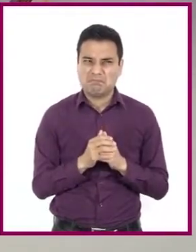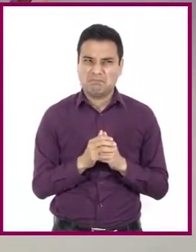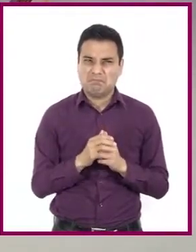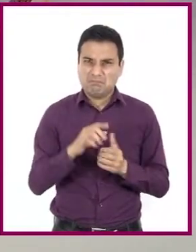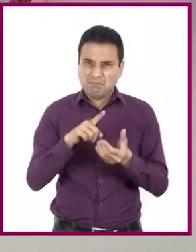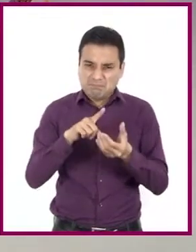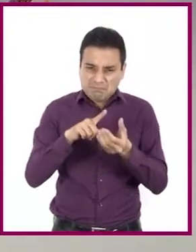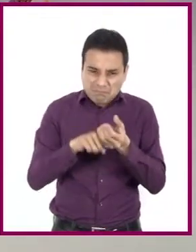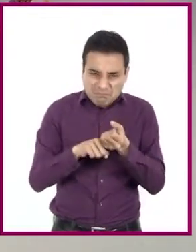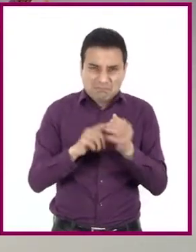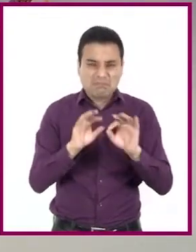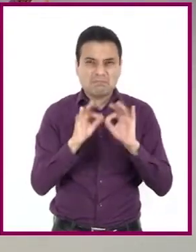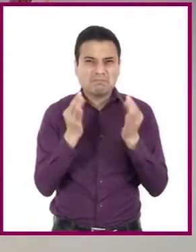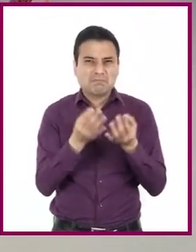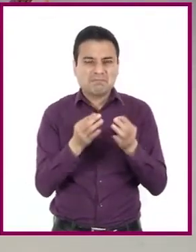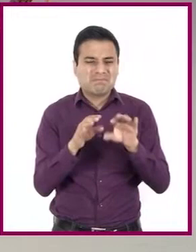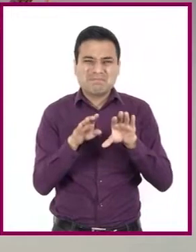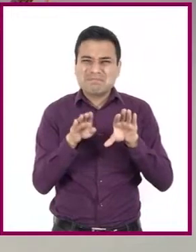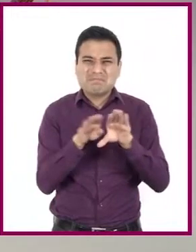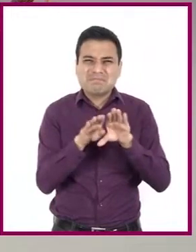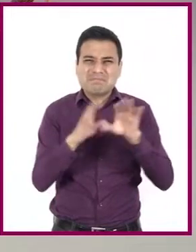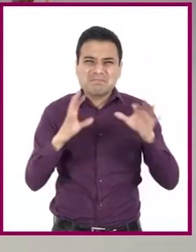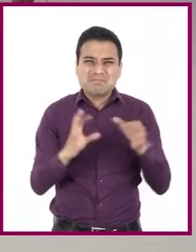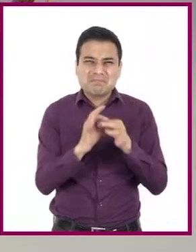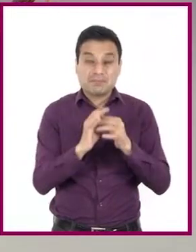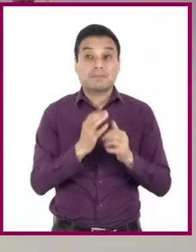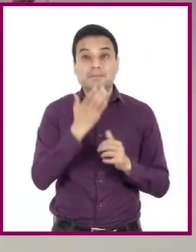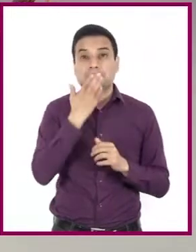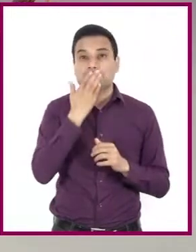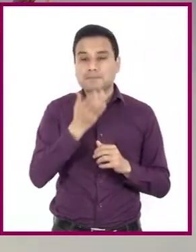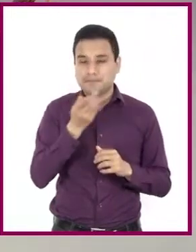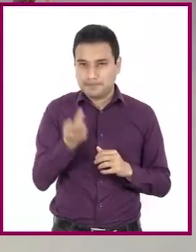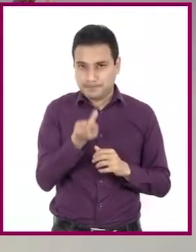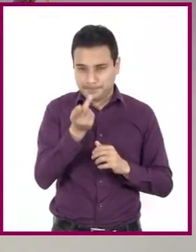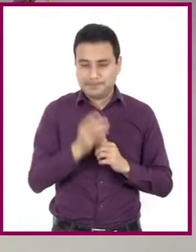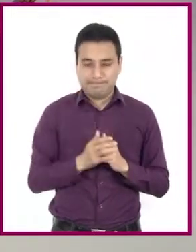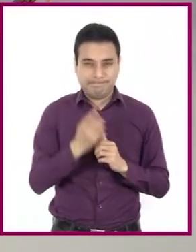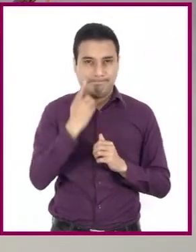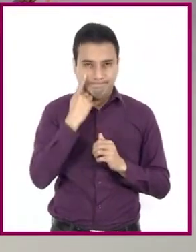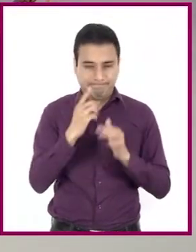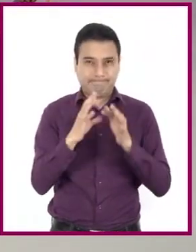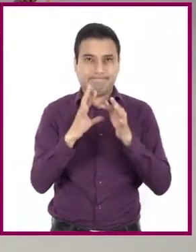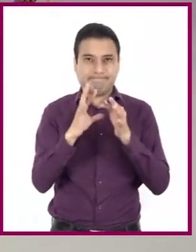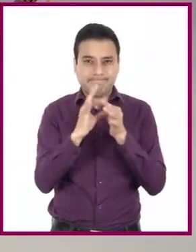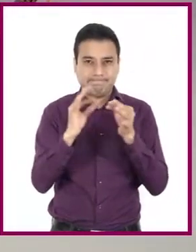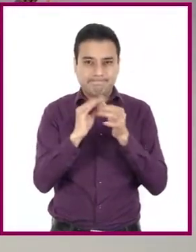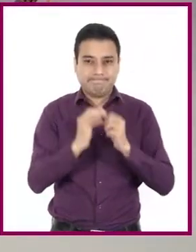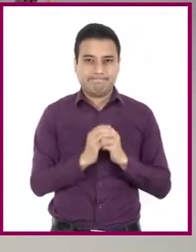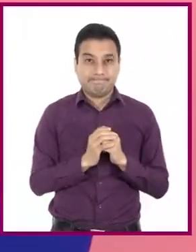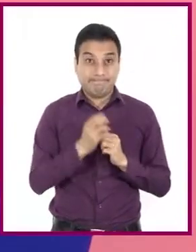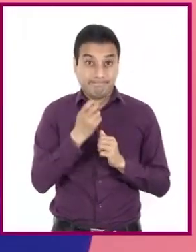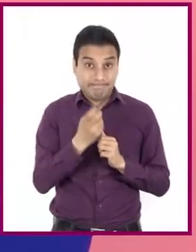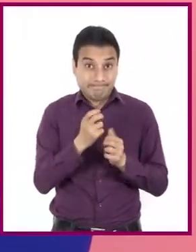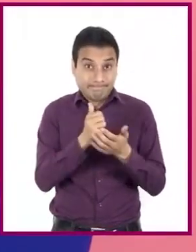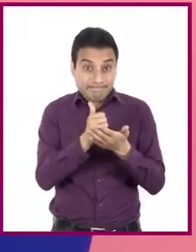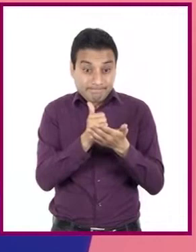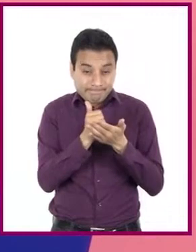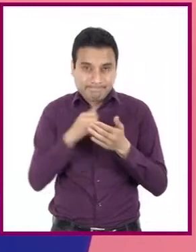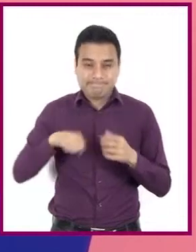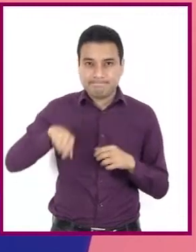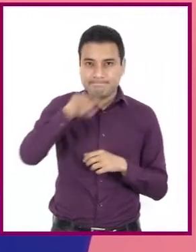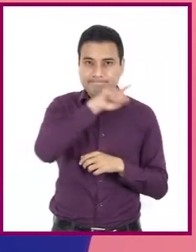gráfica? Qué bueno que no preguntas. De alguna forma nos predispone a